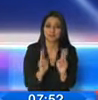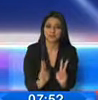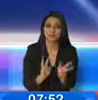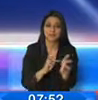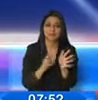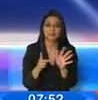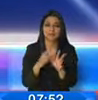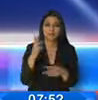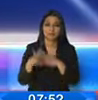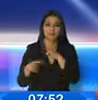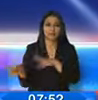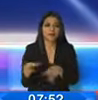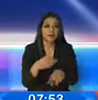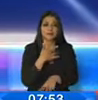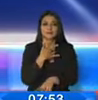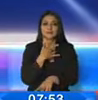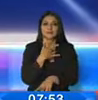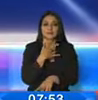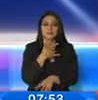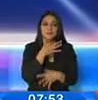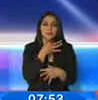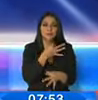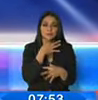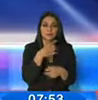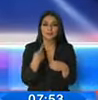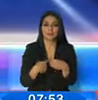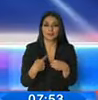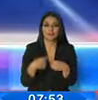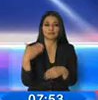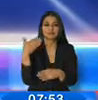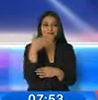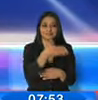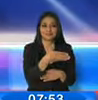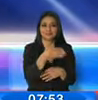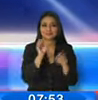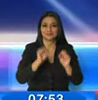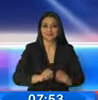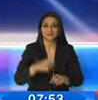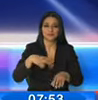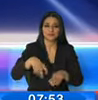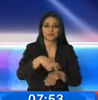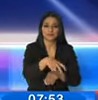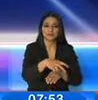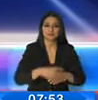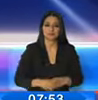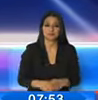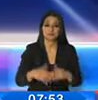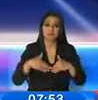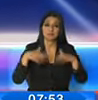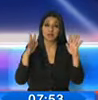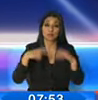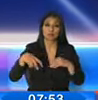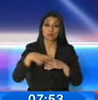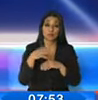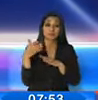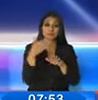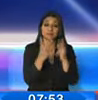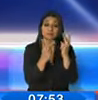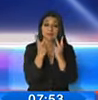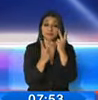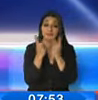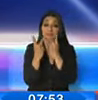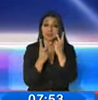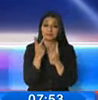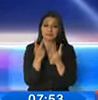en los ojos del mundo y hacen que todo el mundo regrese a ver como un destino líder turístico. Mayor cantidad de turistas, hay